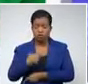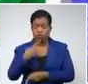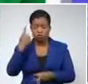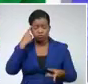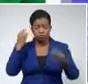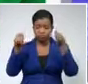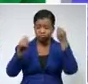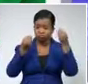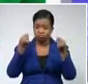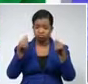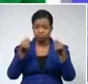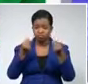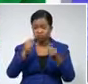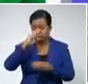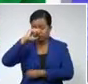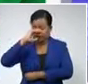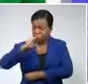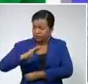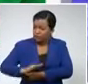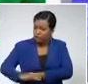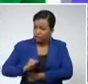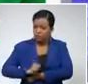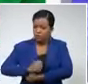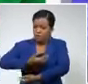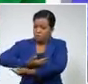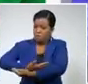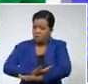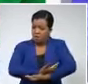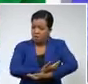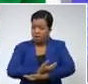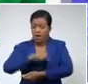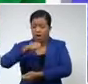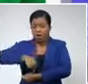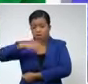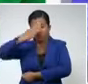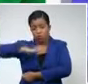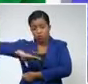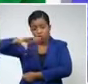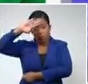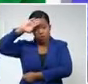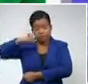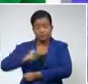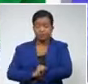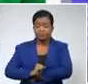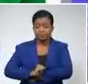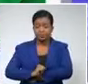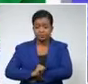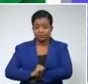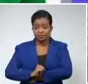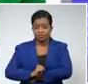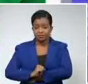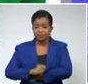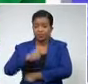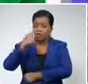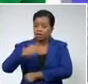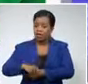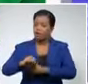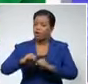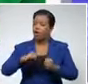neonatólogos de nuestro país en el sentido de evitar que se